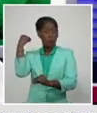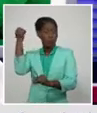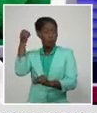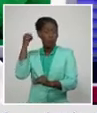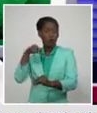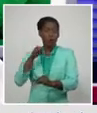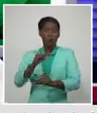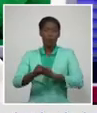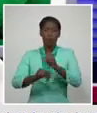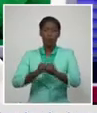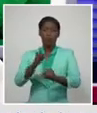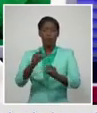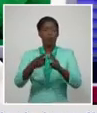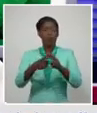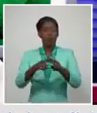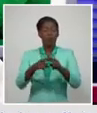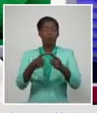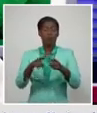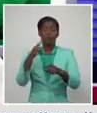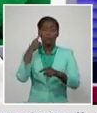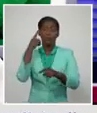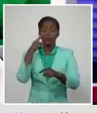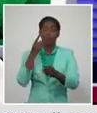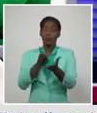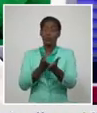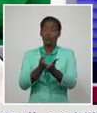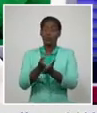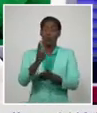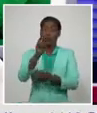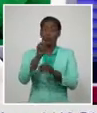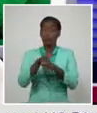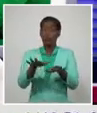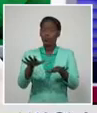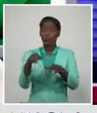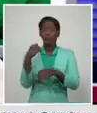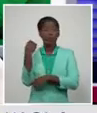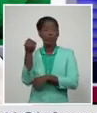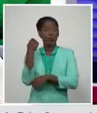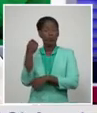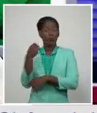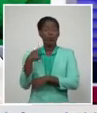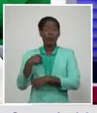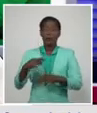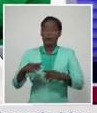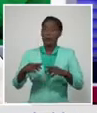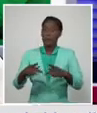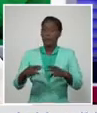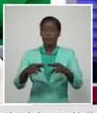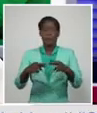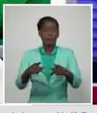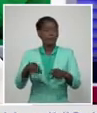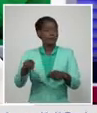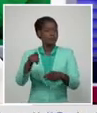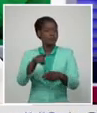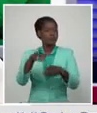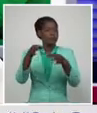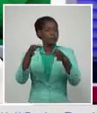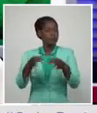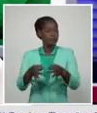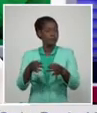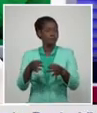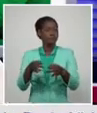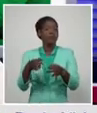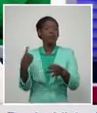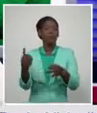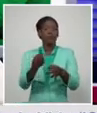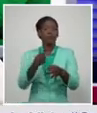los resultados no son buenos. Y se sigue ratificando cada vez que usted hace